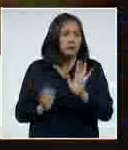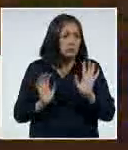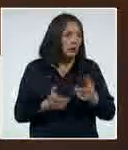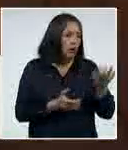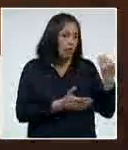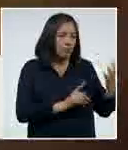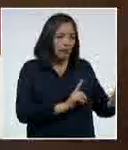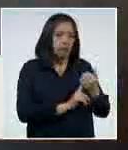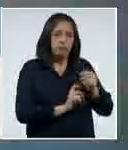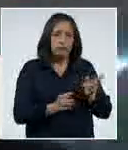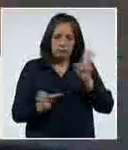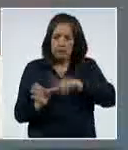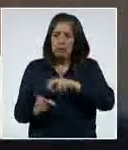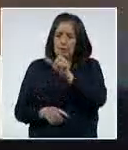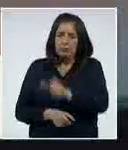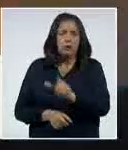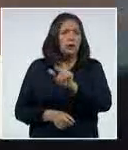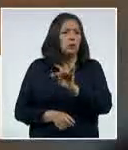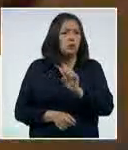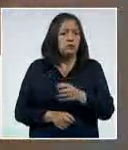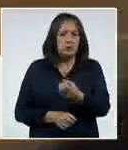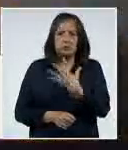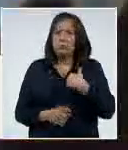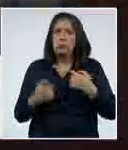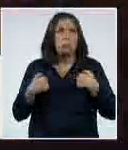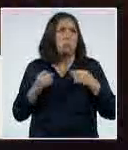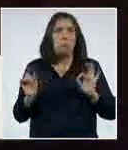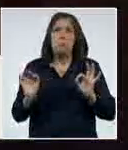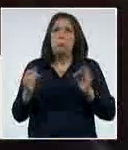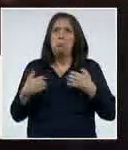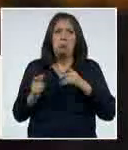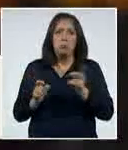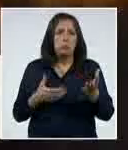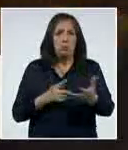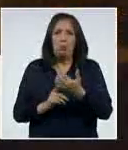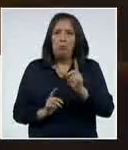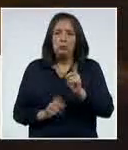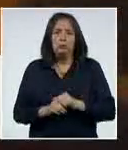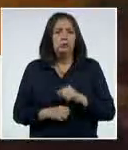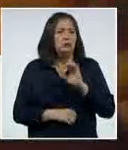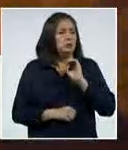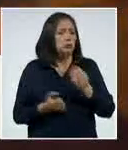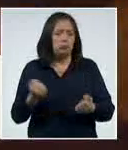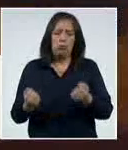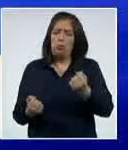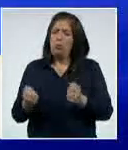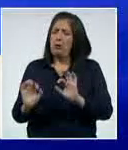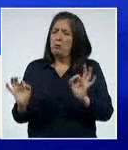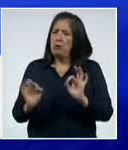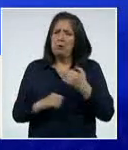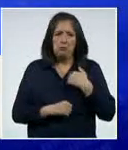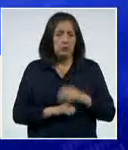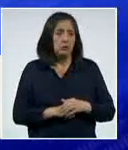A bordo iba Luis Vázquez Garay, quien asegura no fue quien intentó secuestrar a la pequeña, que él solo manejaba el vehículo.